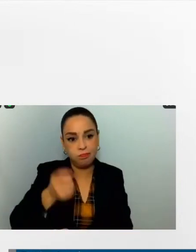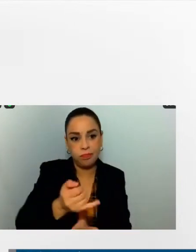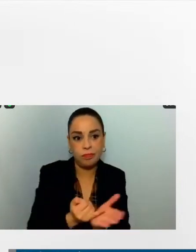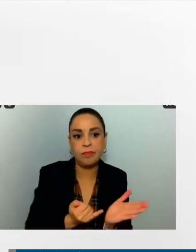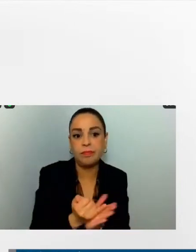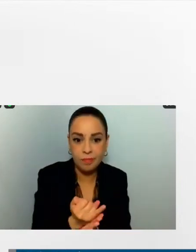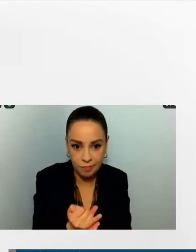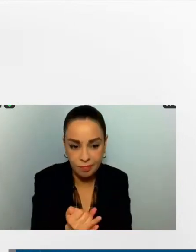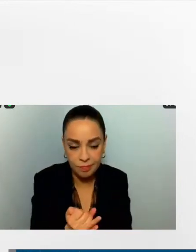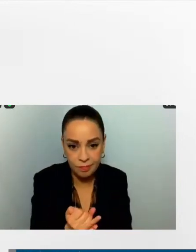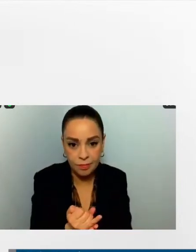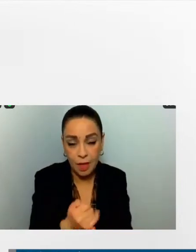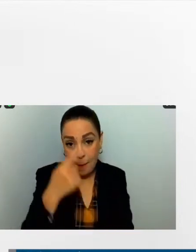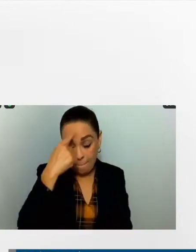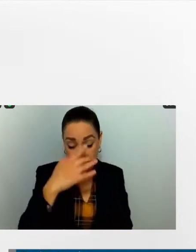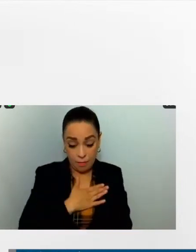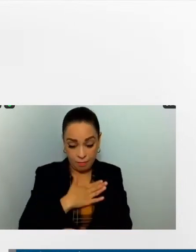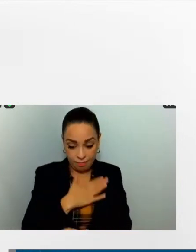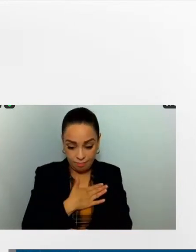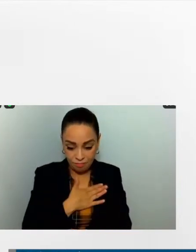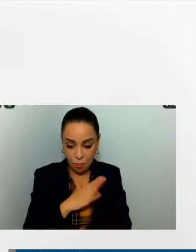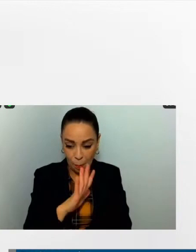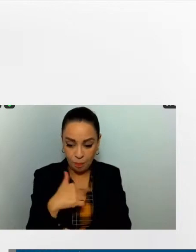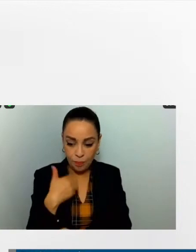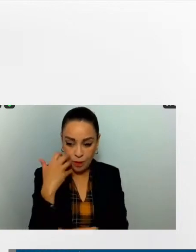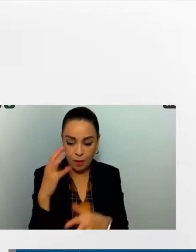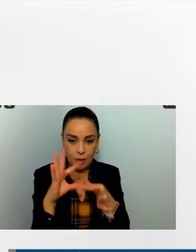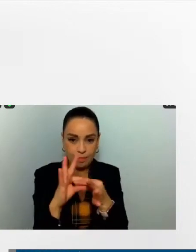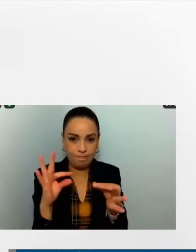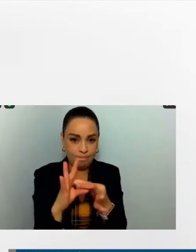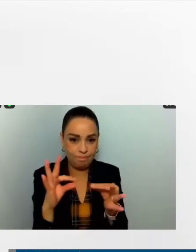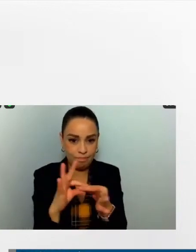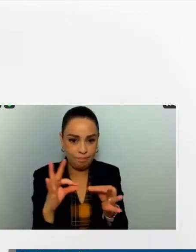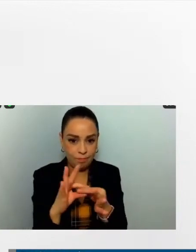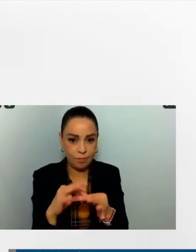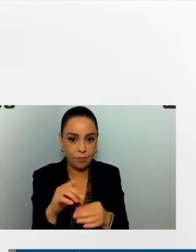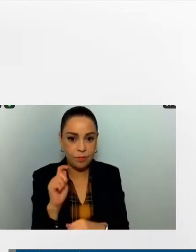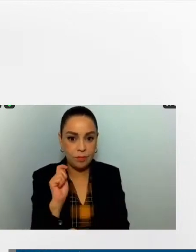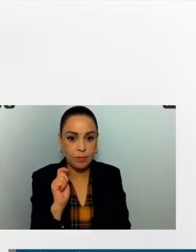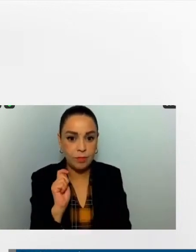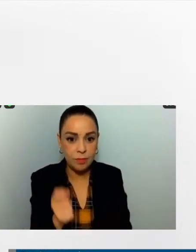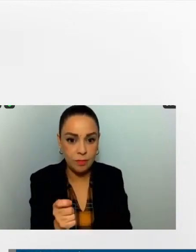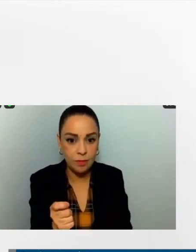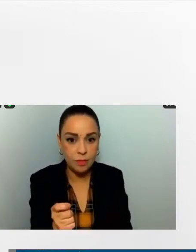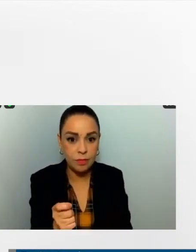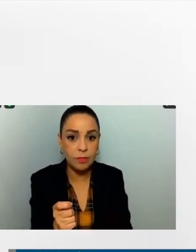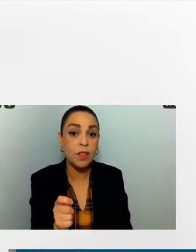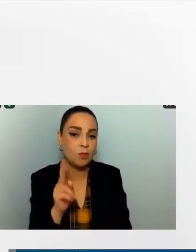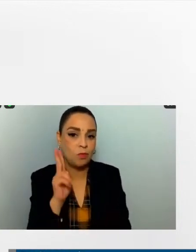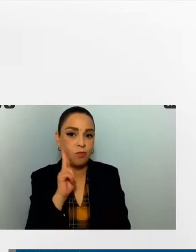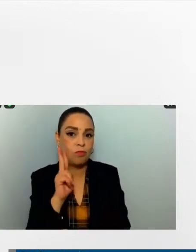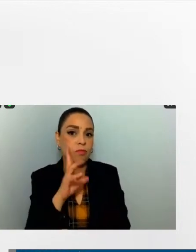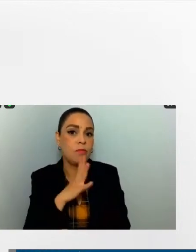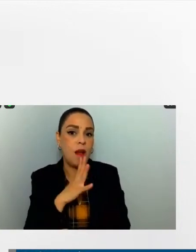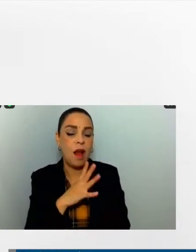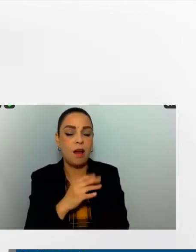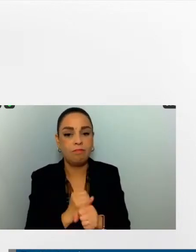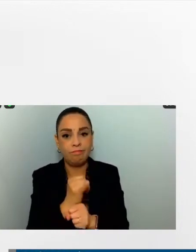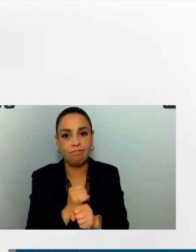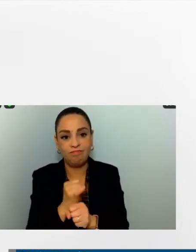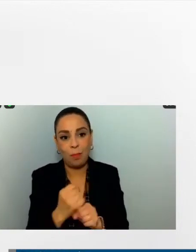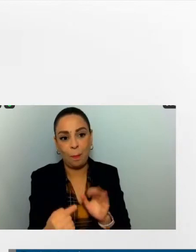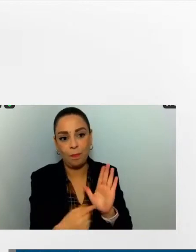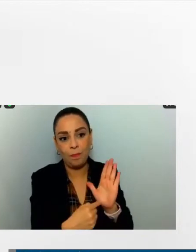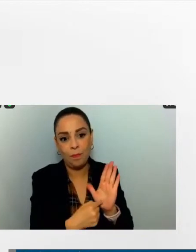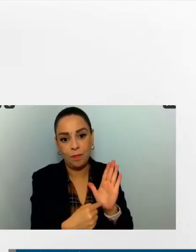lo que me gustaría a lo mejor resaltar un poquito es el tema de la evidencia empírica, ¿no? Estamos hablando de sentencias de la